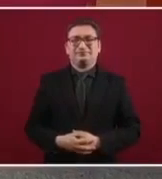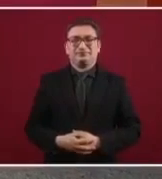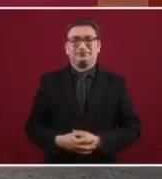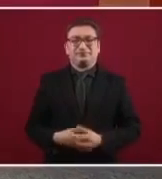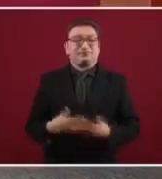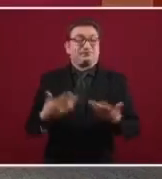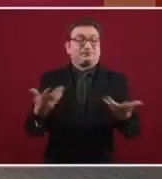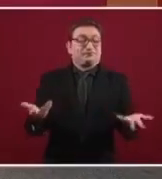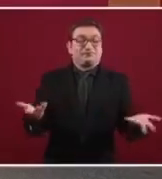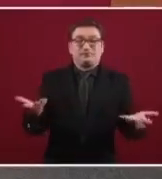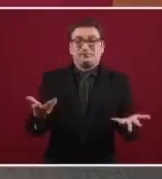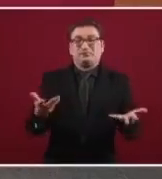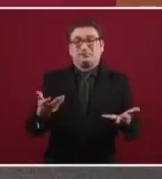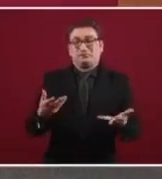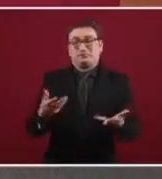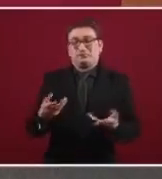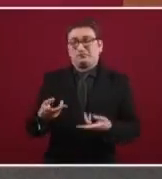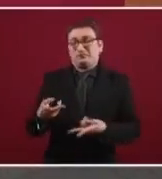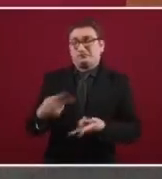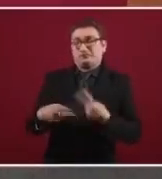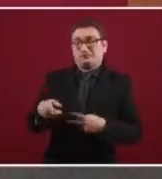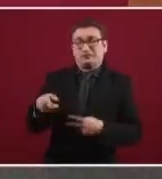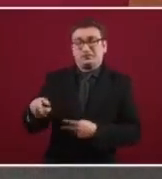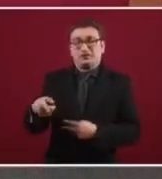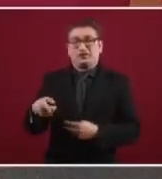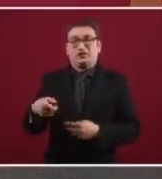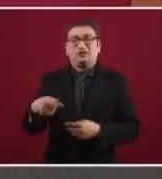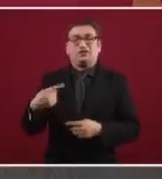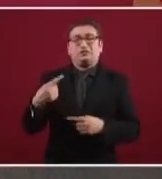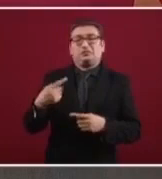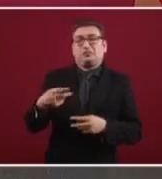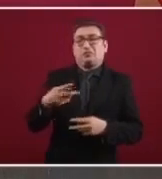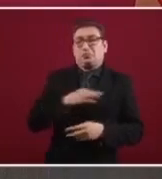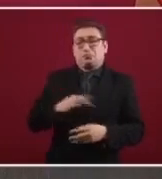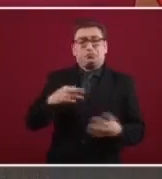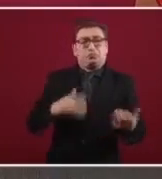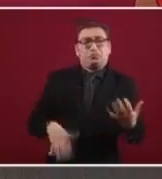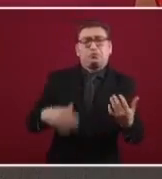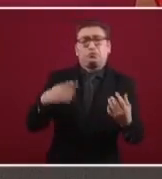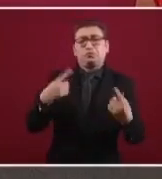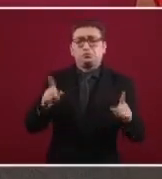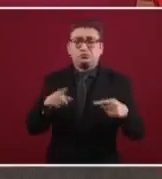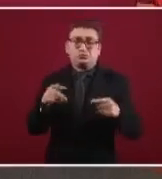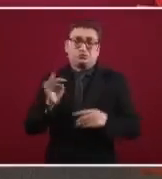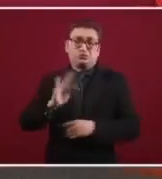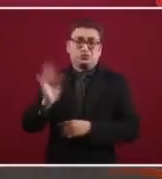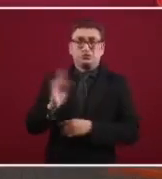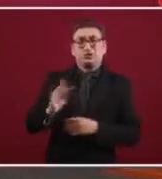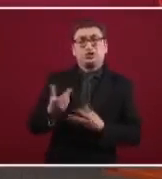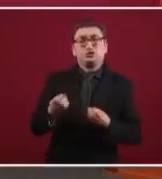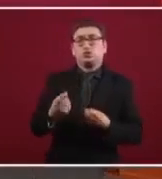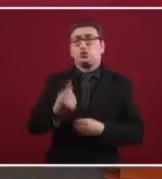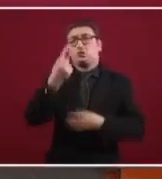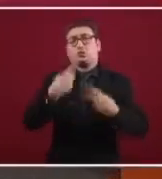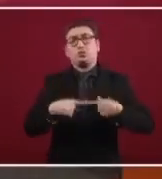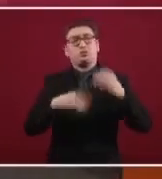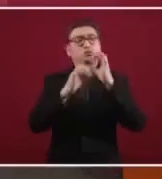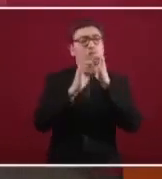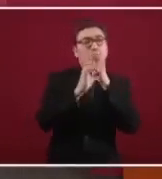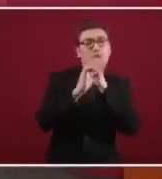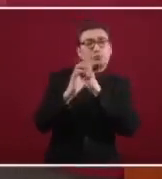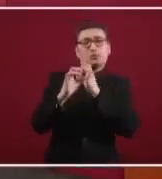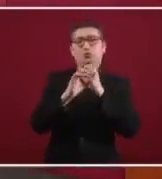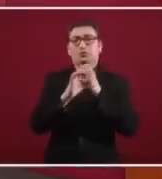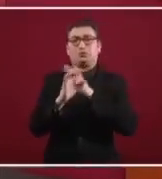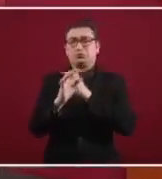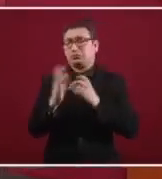No va a faltar un jaranero que quiera venir, un flautista.